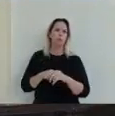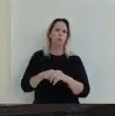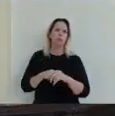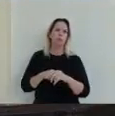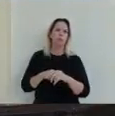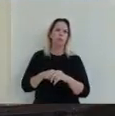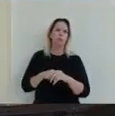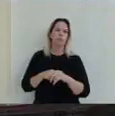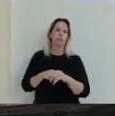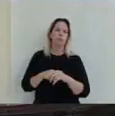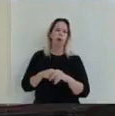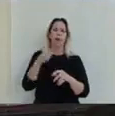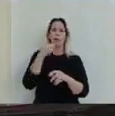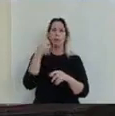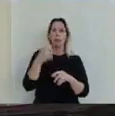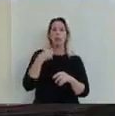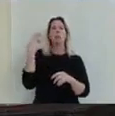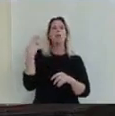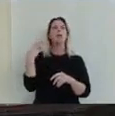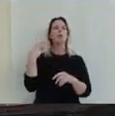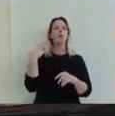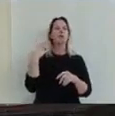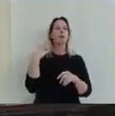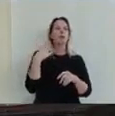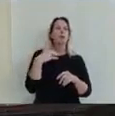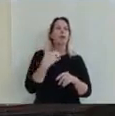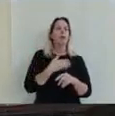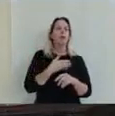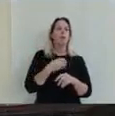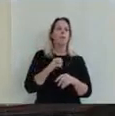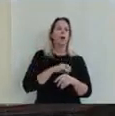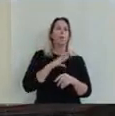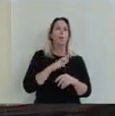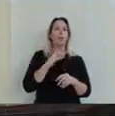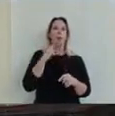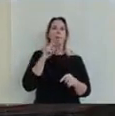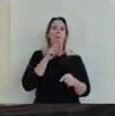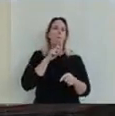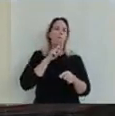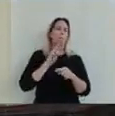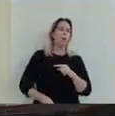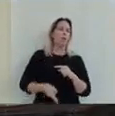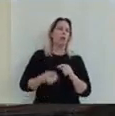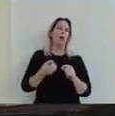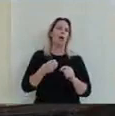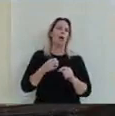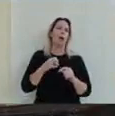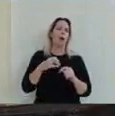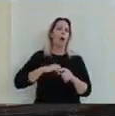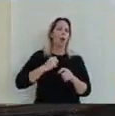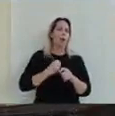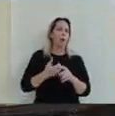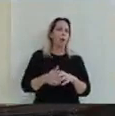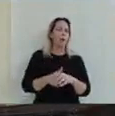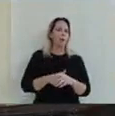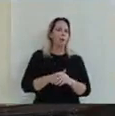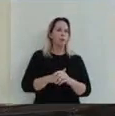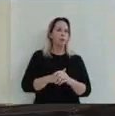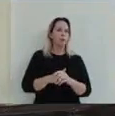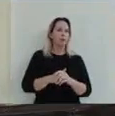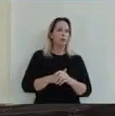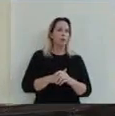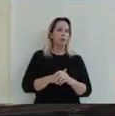me mueve a militar, a discutir y a debatir. Simplemente hacer algunas aclaraciones. Primero lo invito al concejal